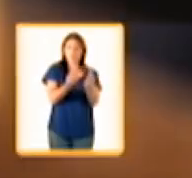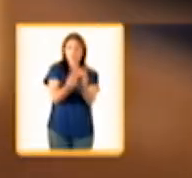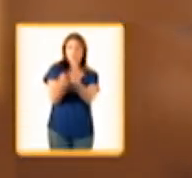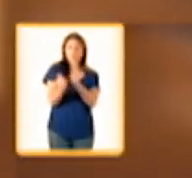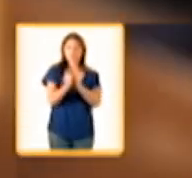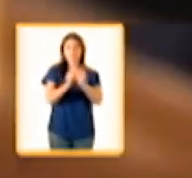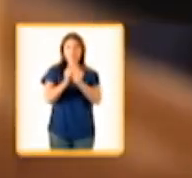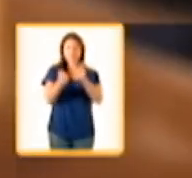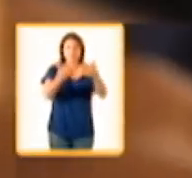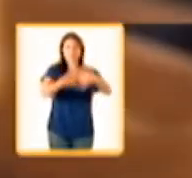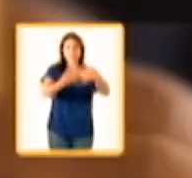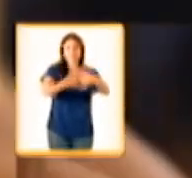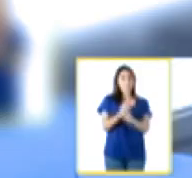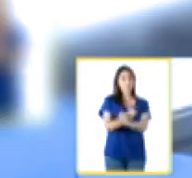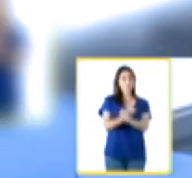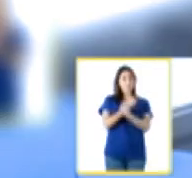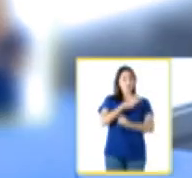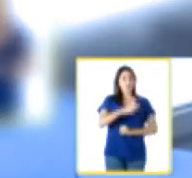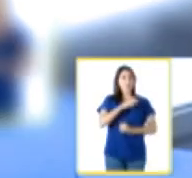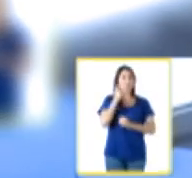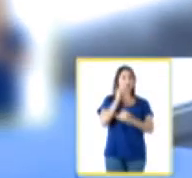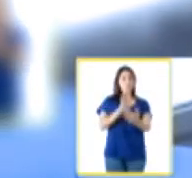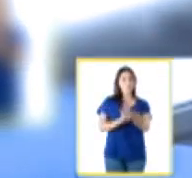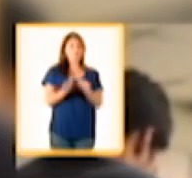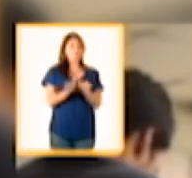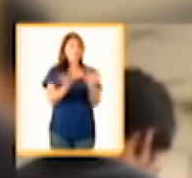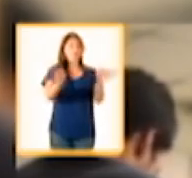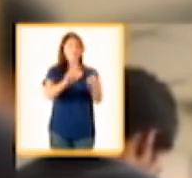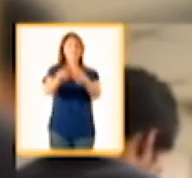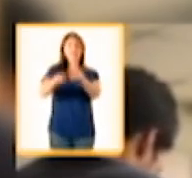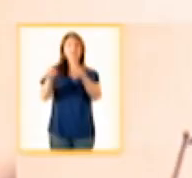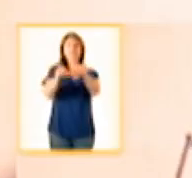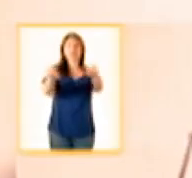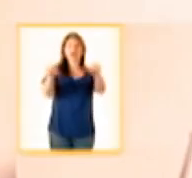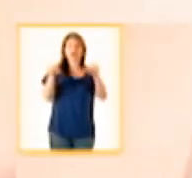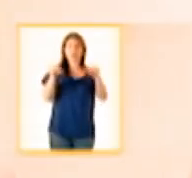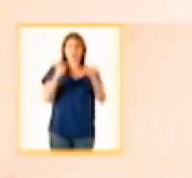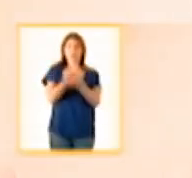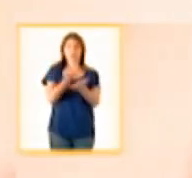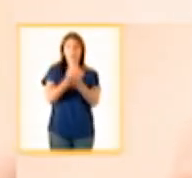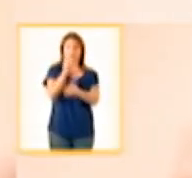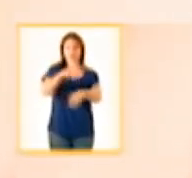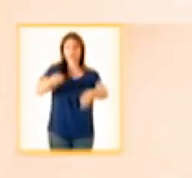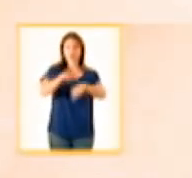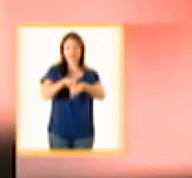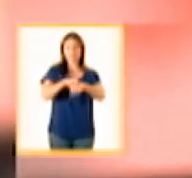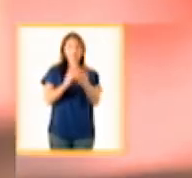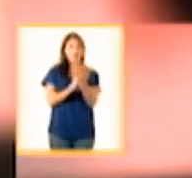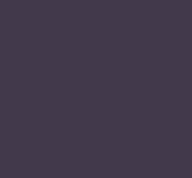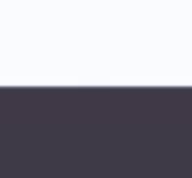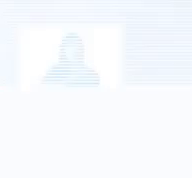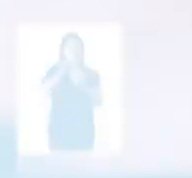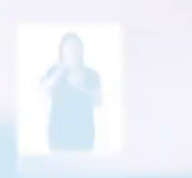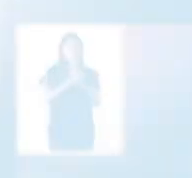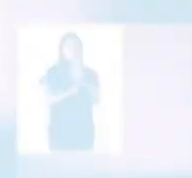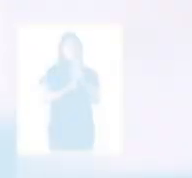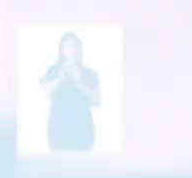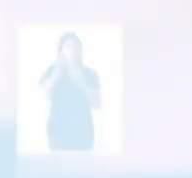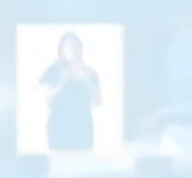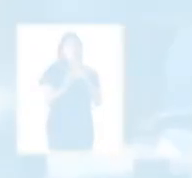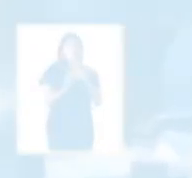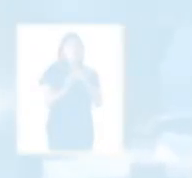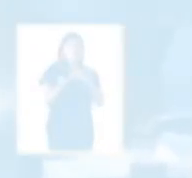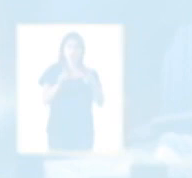breve historia de Lina y la importancia del tercer ciclo lectivo, el miércoles 20 de enero a las 9